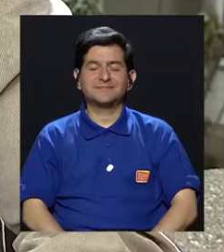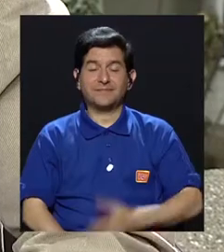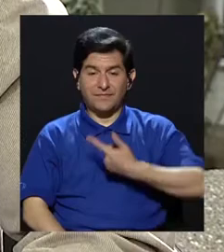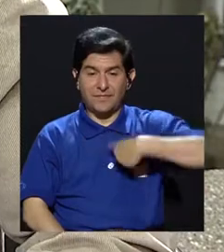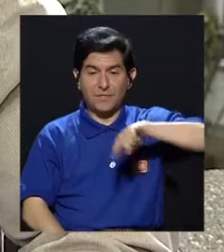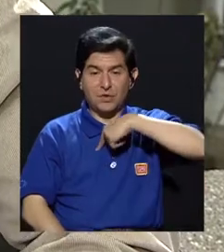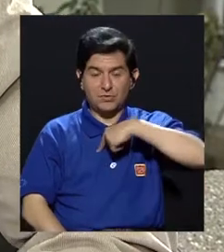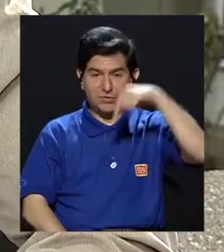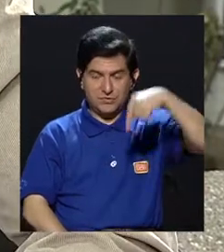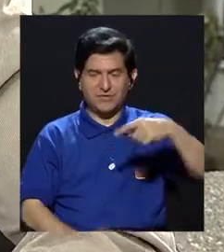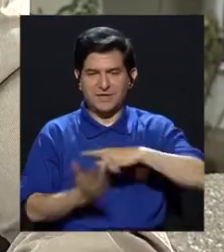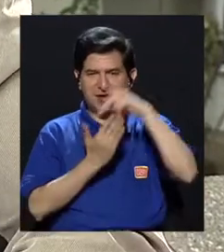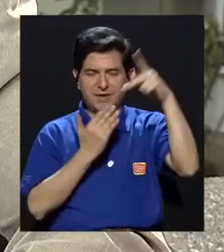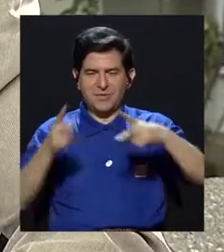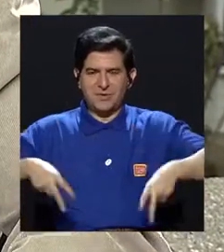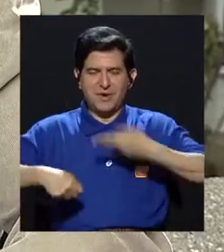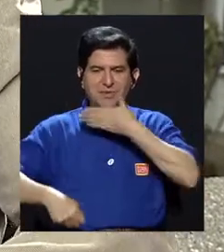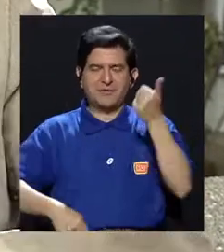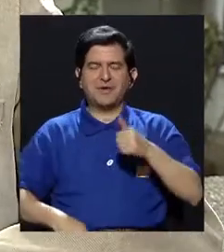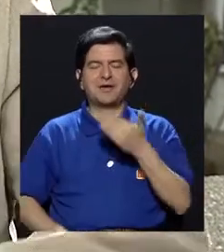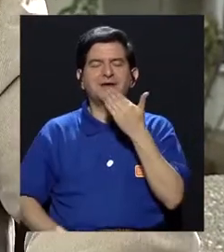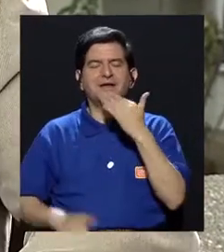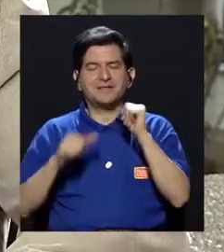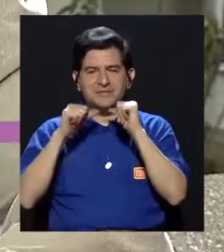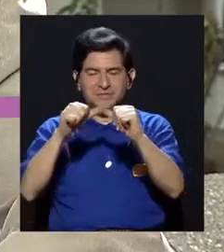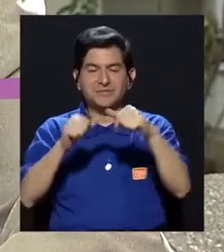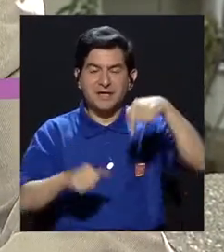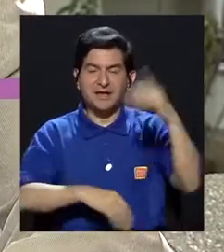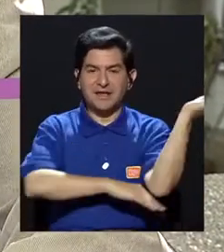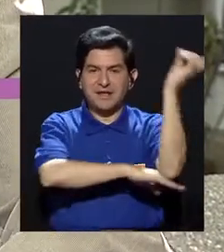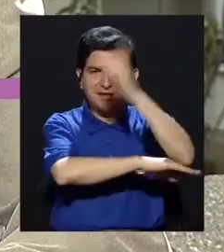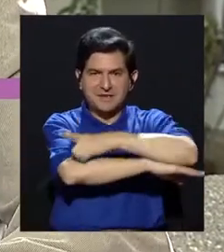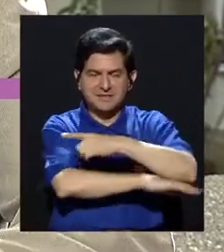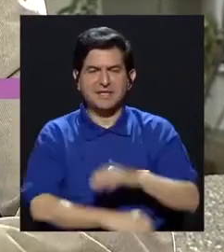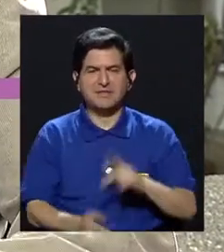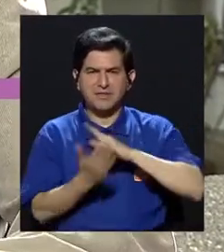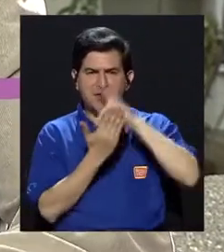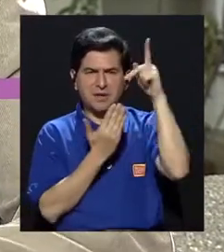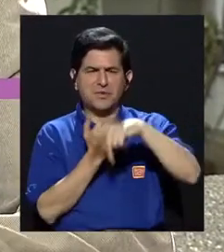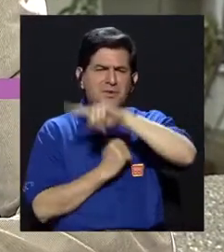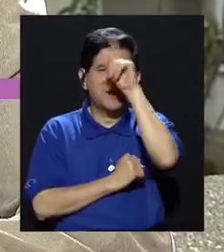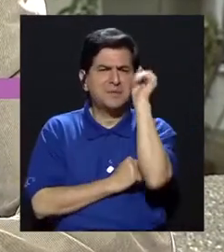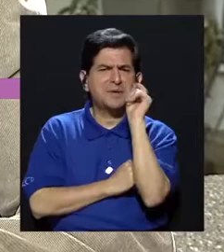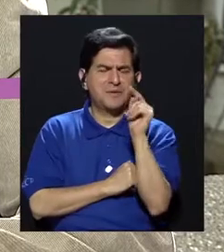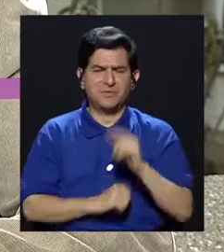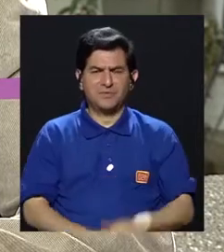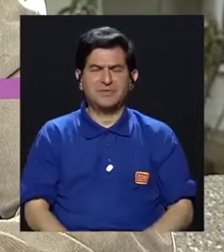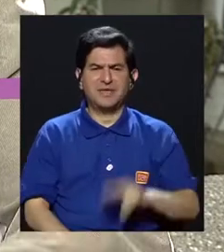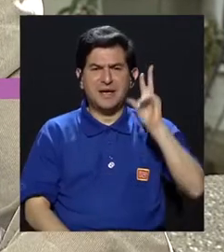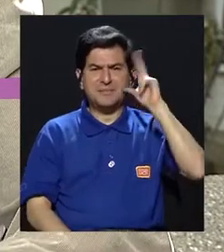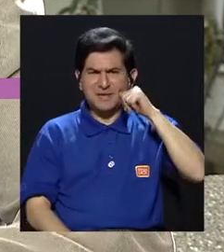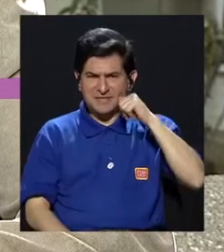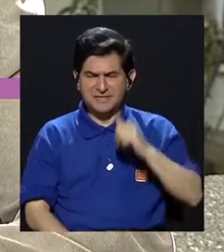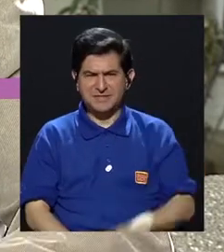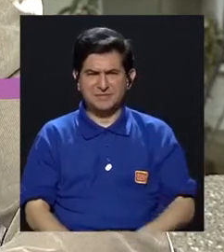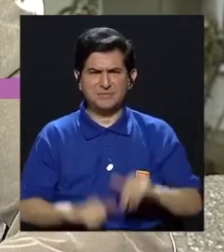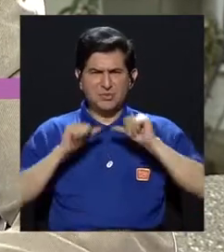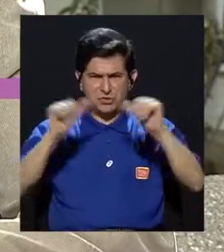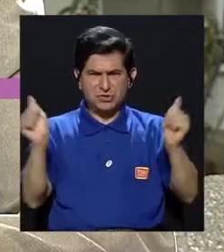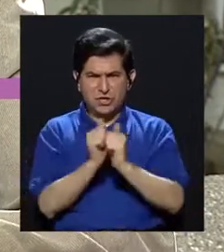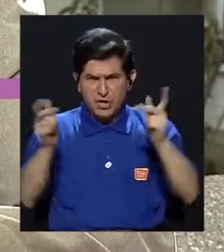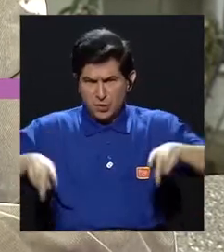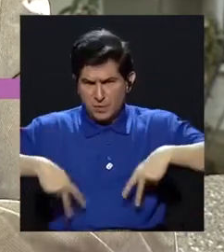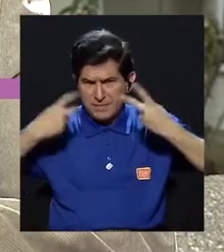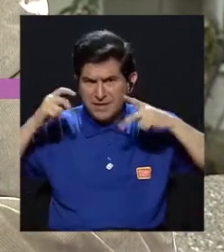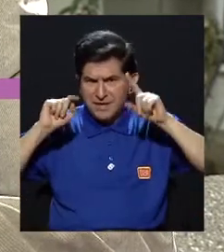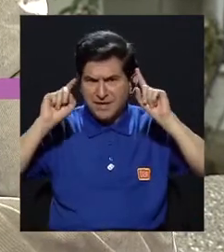Somos Vivir Mejor, muchísimas gracias por continuar con nosotros. El día de hoy, haciendo este programa y preguntándonos si el machismo sigue vivo. Y